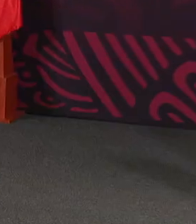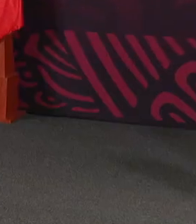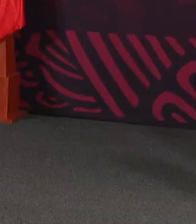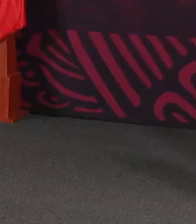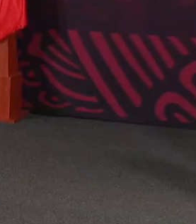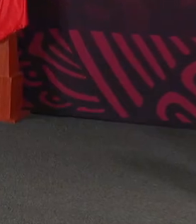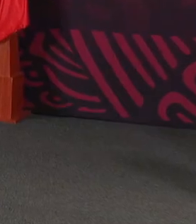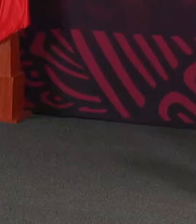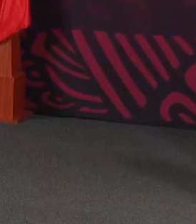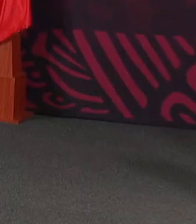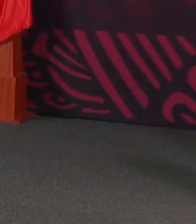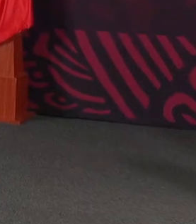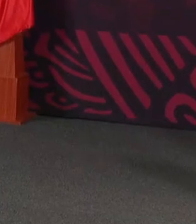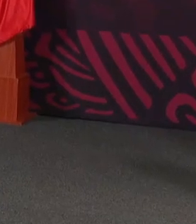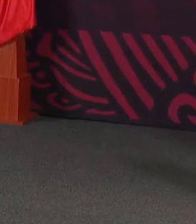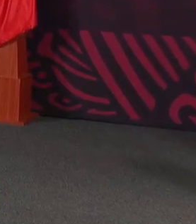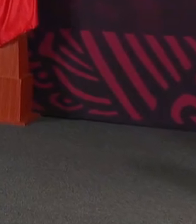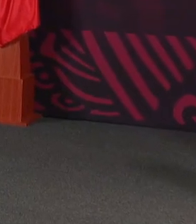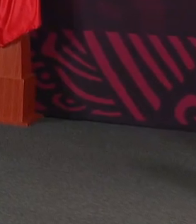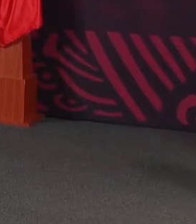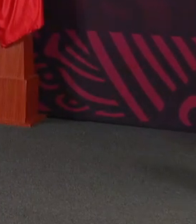Si alguien hace una fiesta,